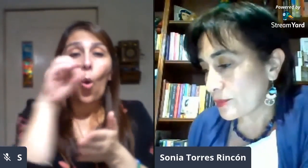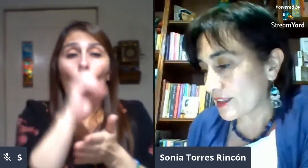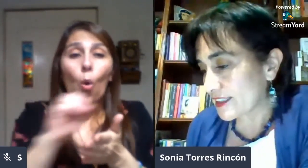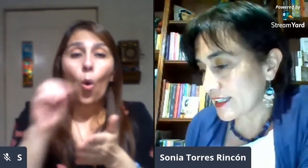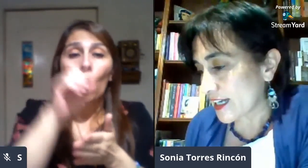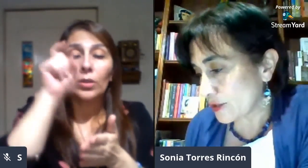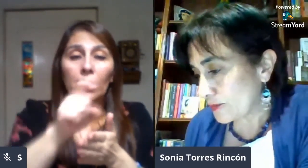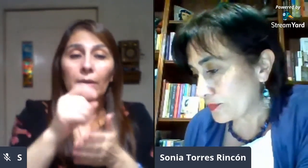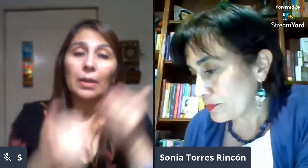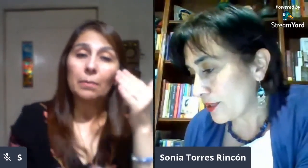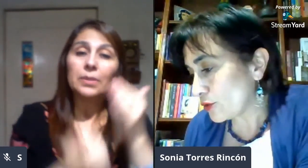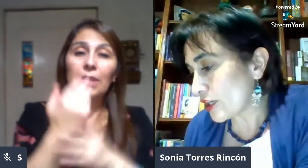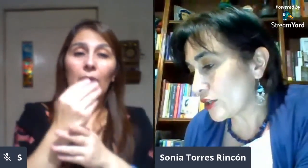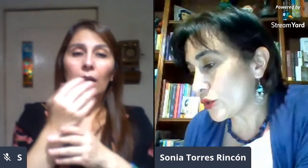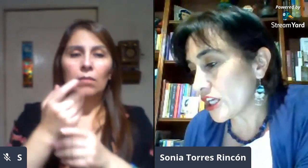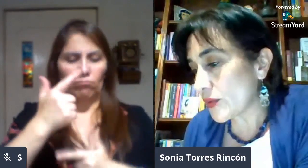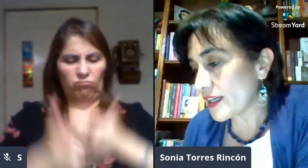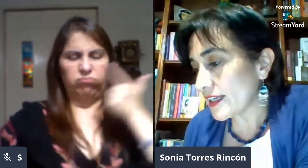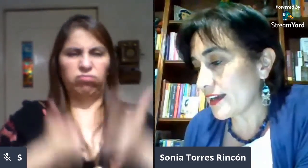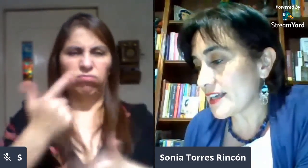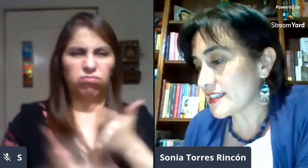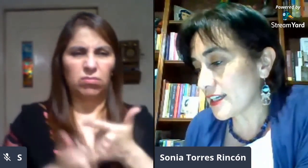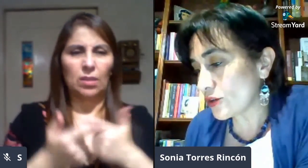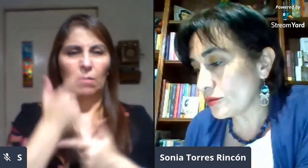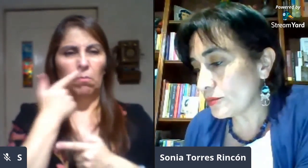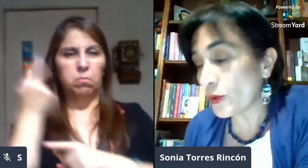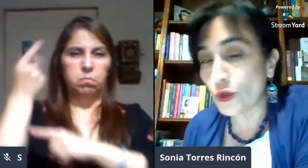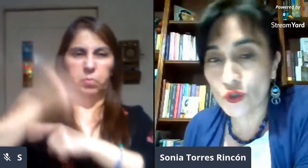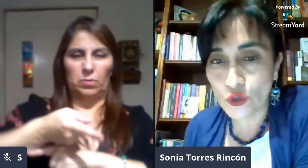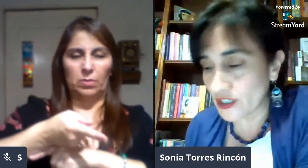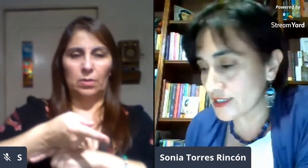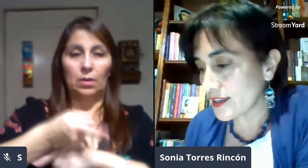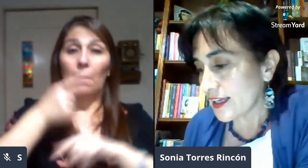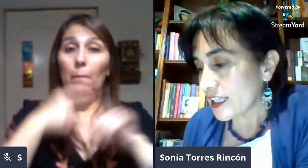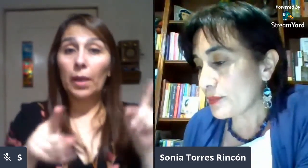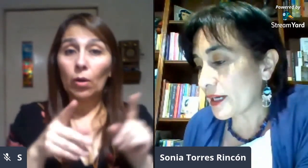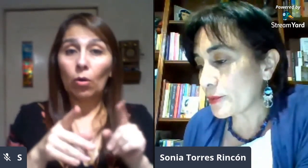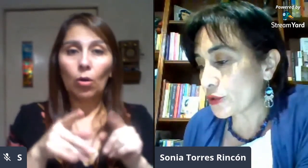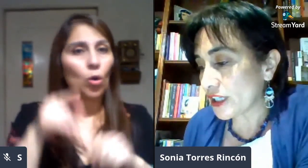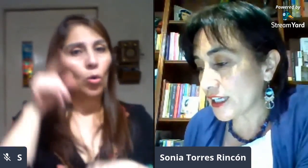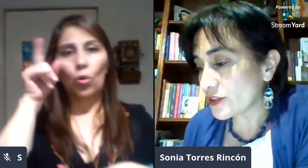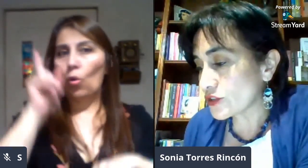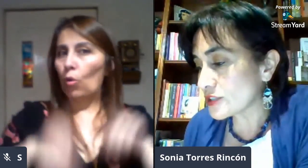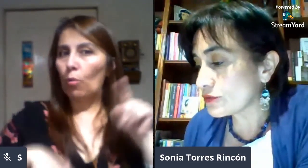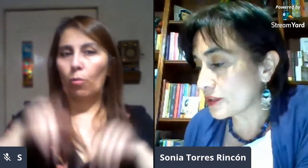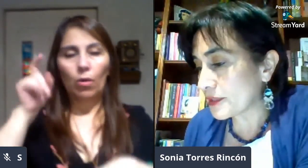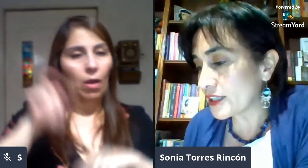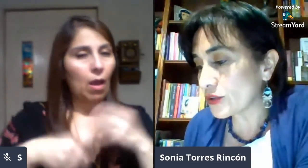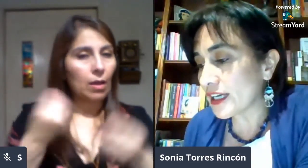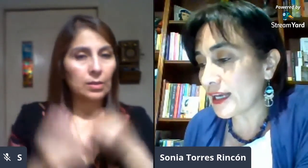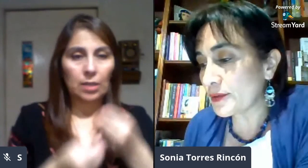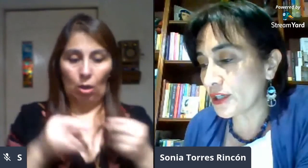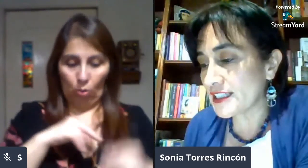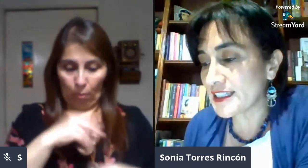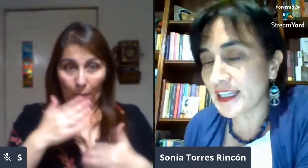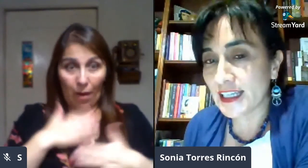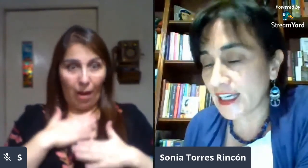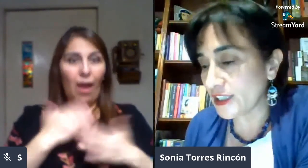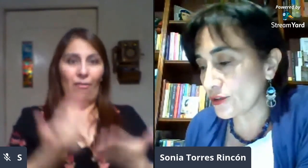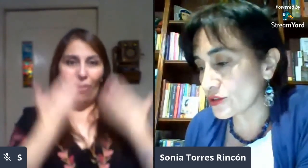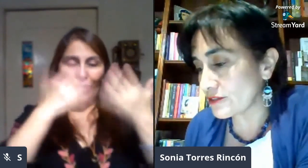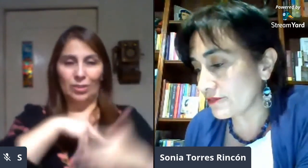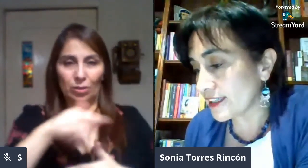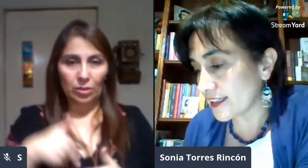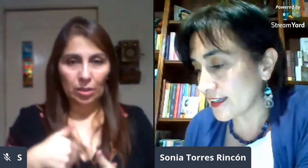luchas contra el patriarcado, pero que no deben hacerlo por nosotras y para protegernos del sufrimiento que la violencia